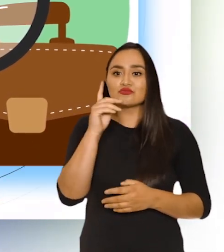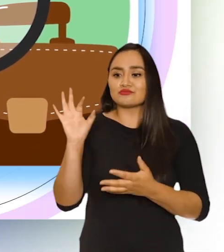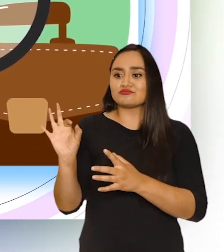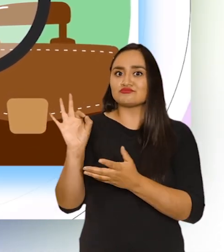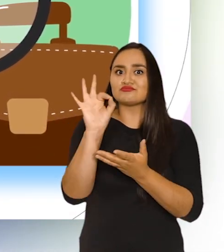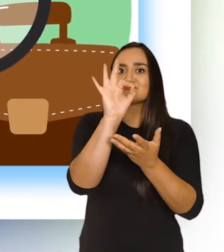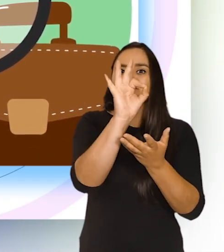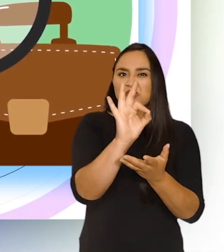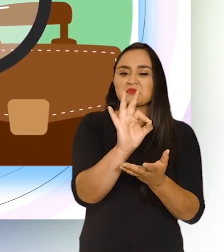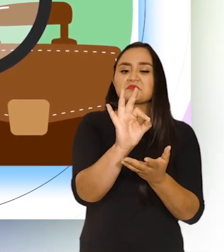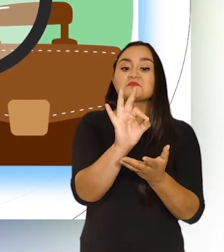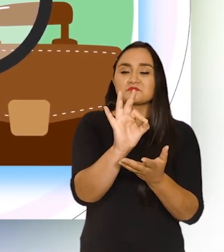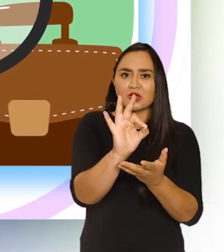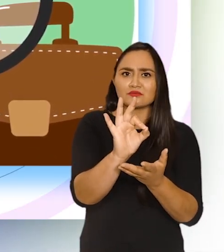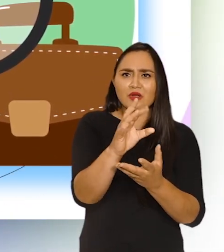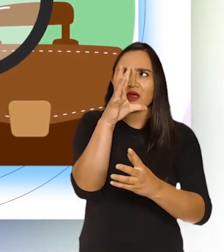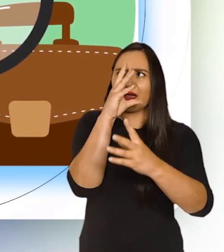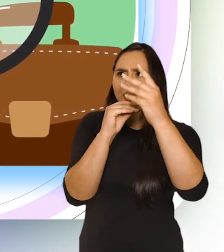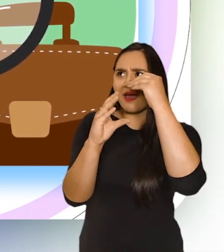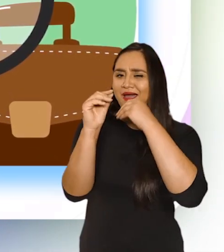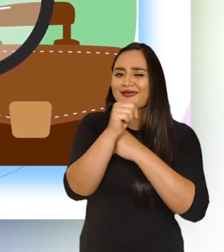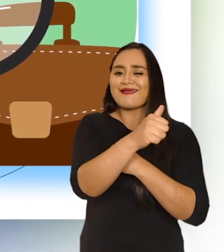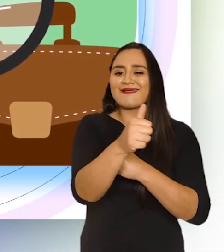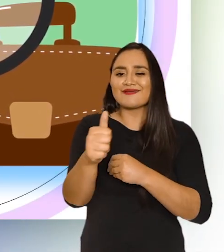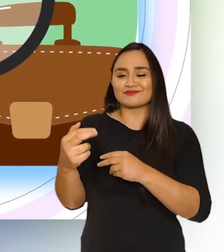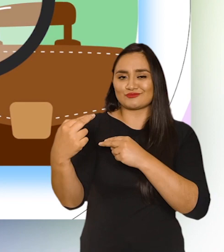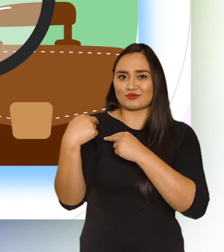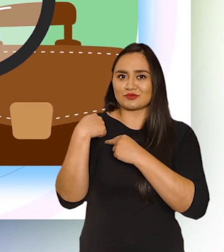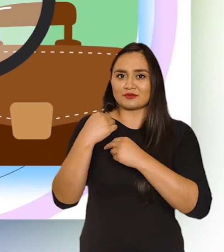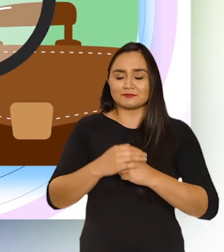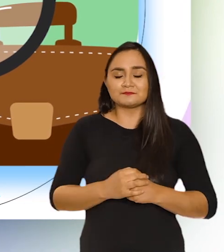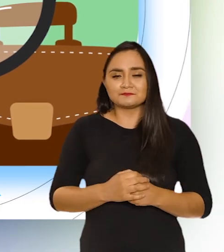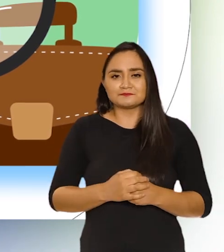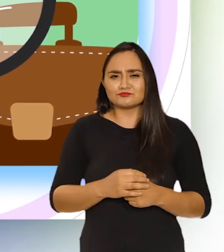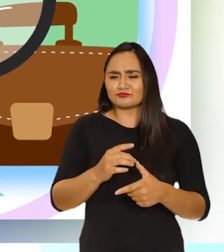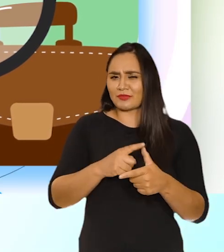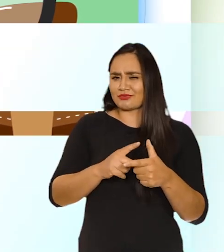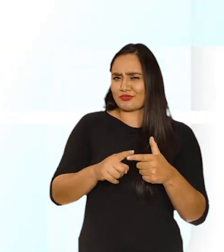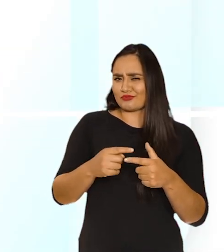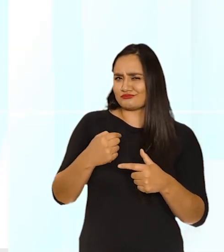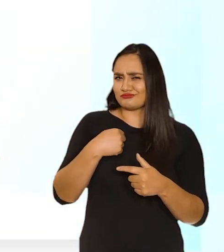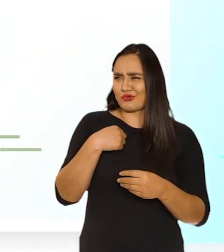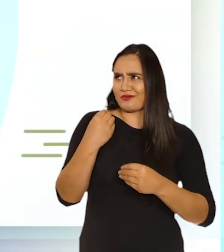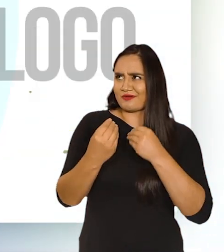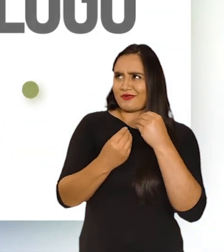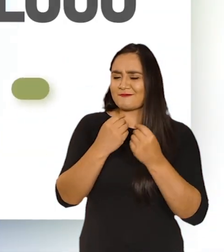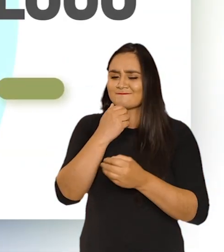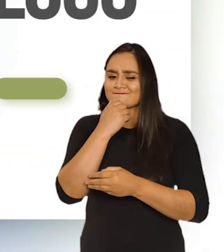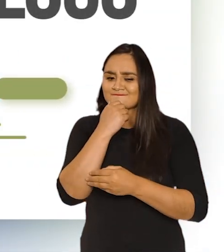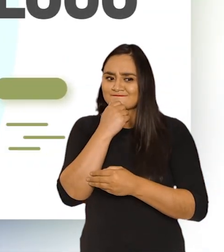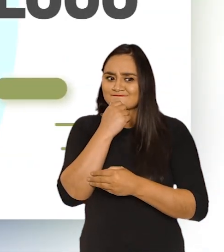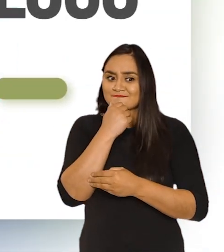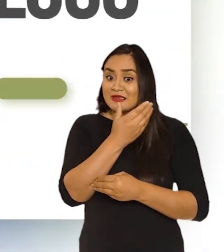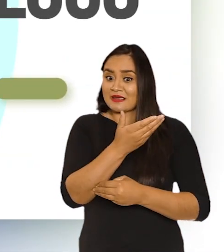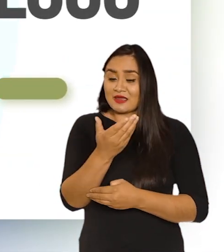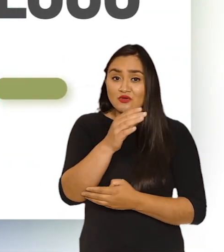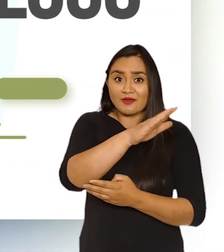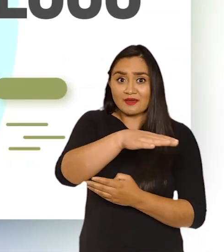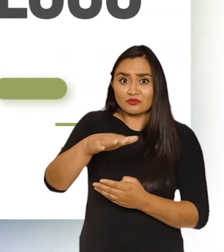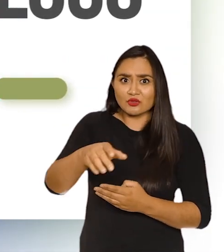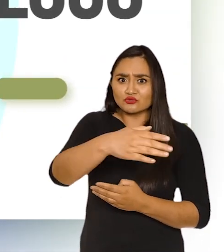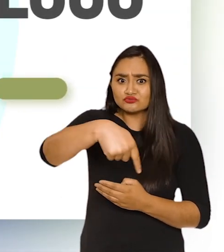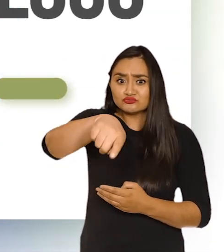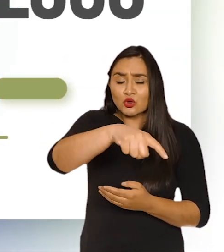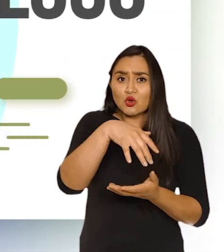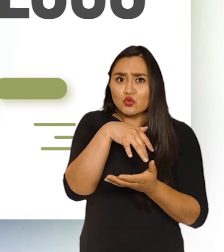los principales protagonistas de su aprendizaje. Entonces, debo tratar de implantar y permitir que mis